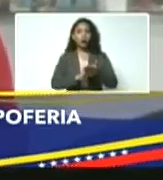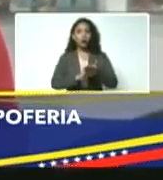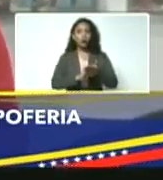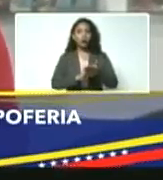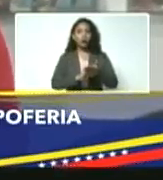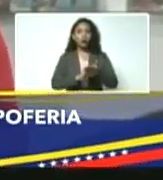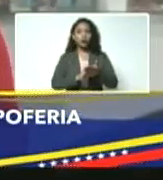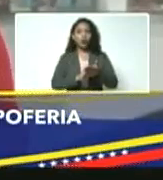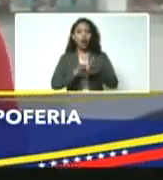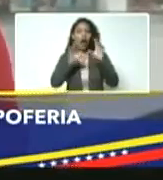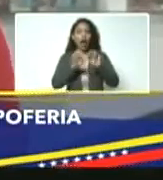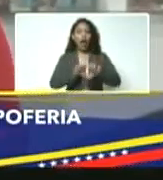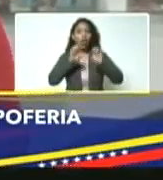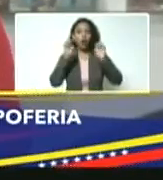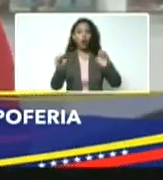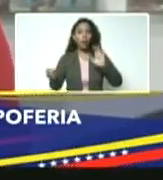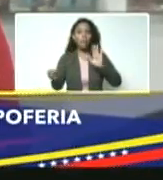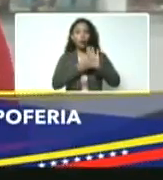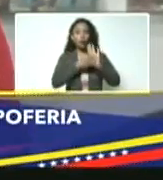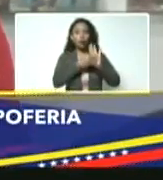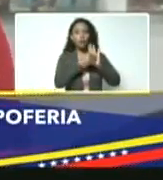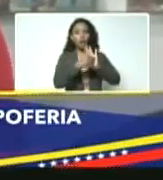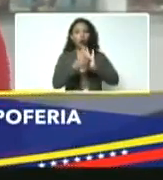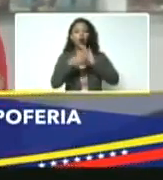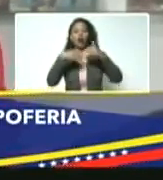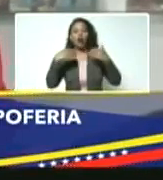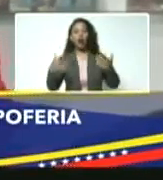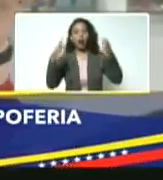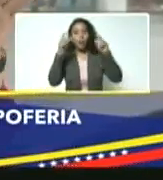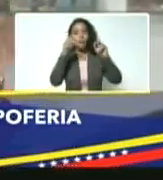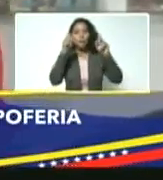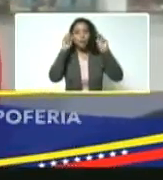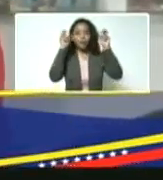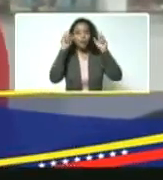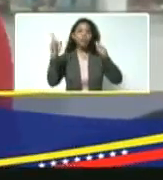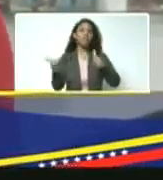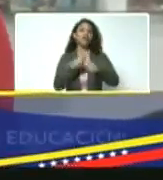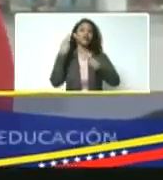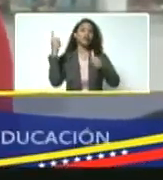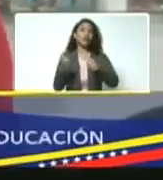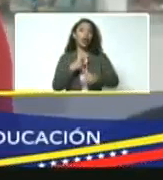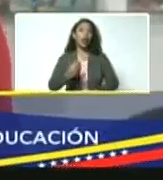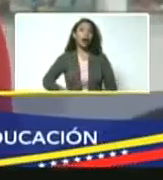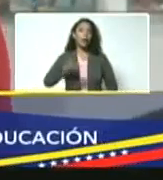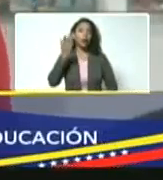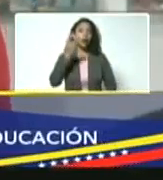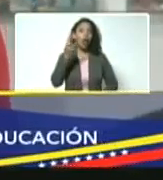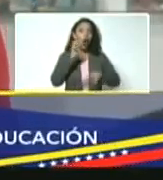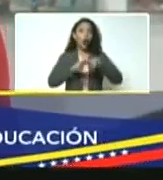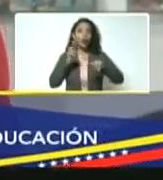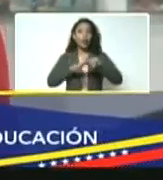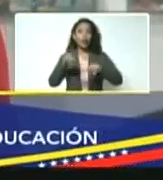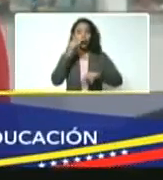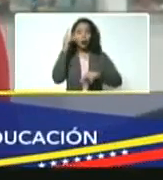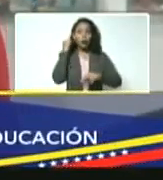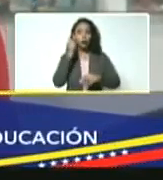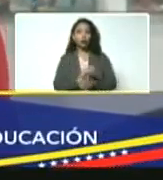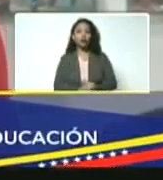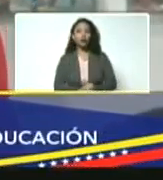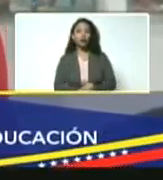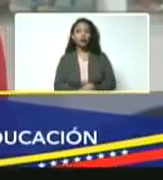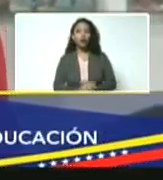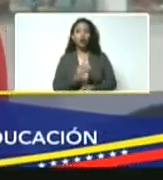definitivamente la educación en el plano principal. Son pues los niños, las niñas,